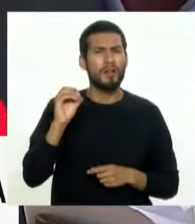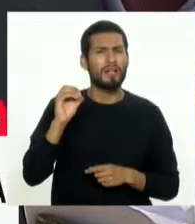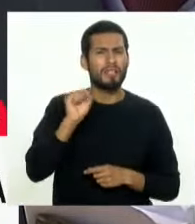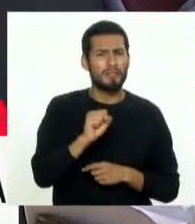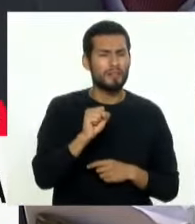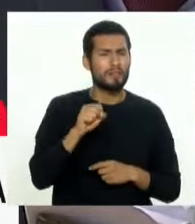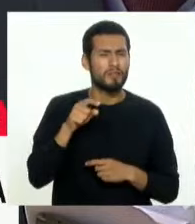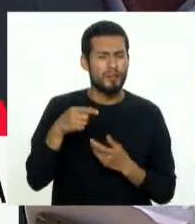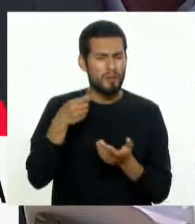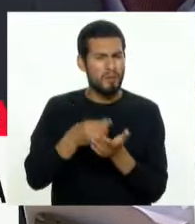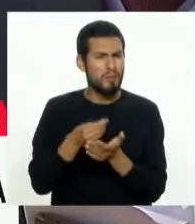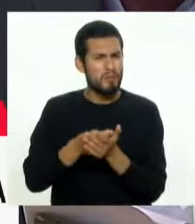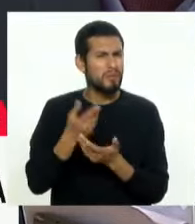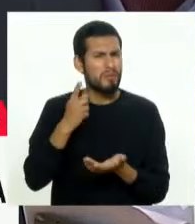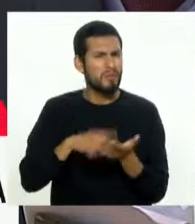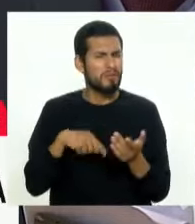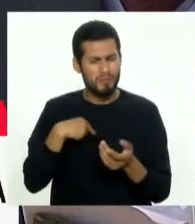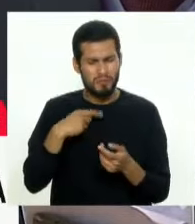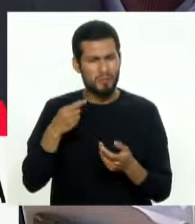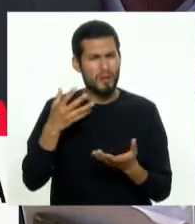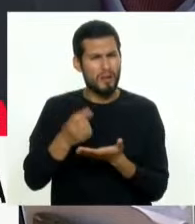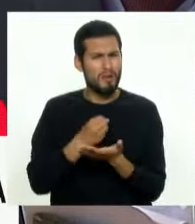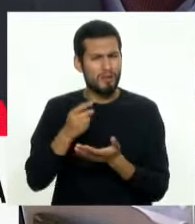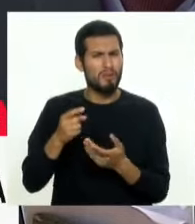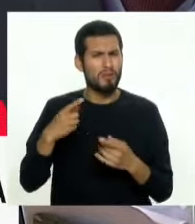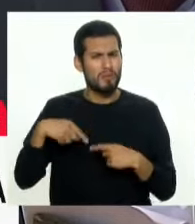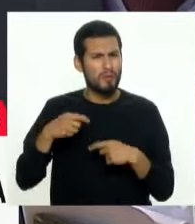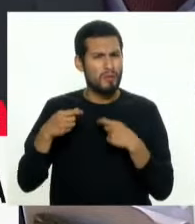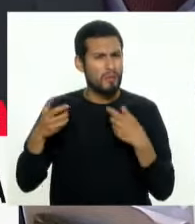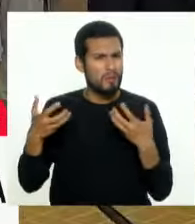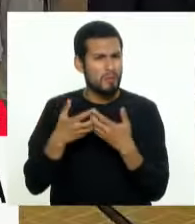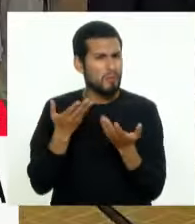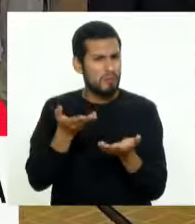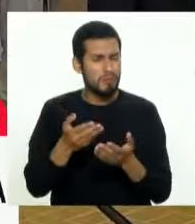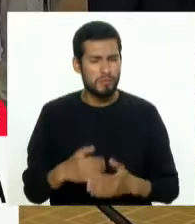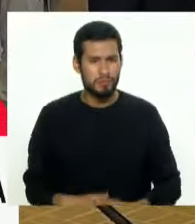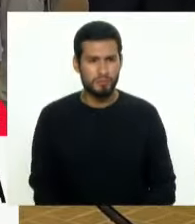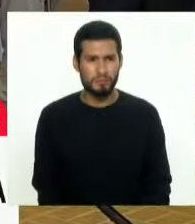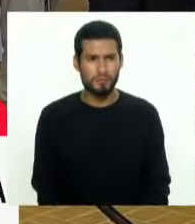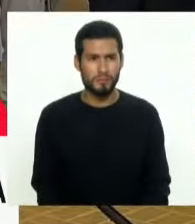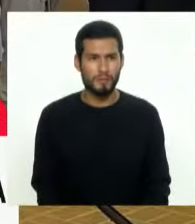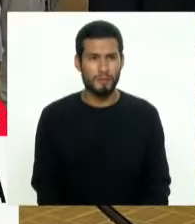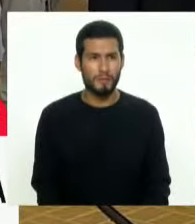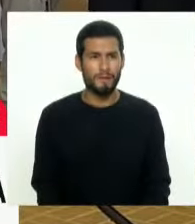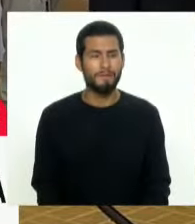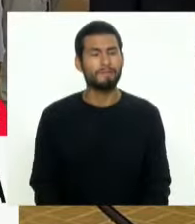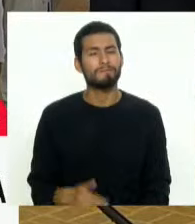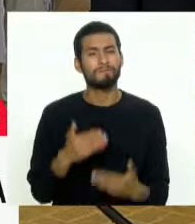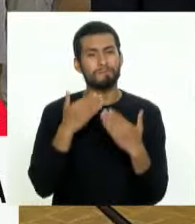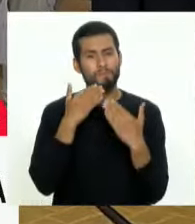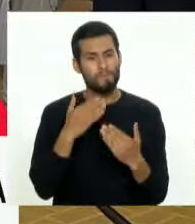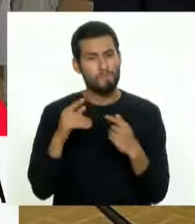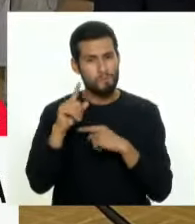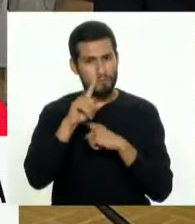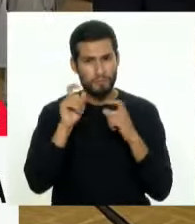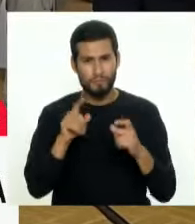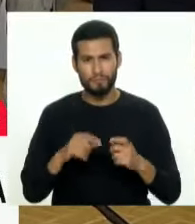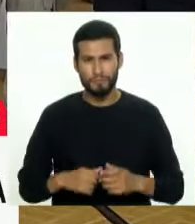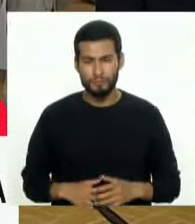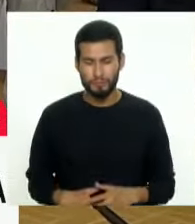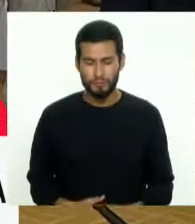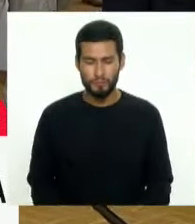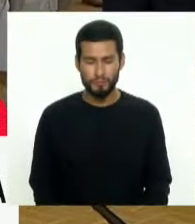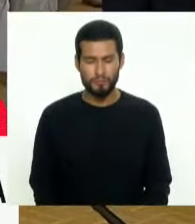personas, ¿no? ¿A qué se debe esta fortuna de estos señores proveedores? ¿Cómo está? Gracias por la pregunta.